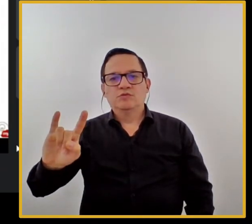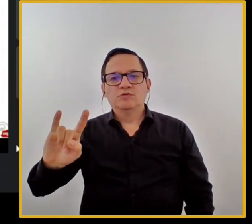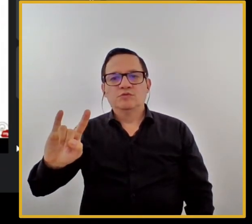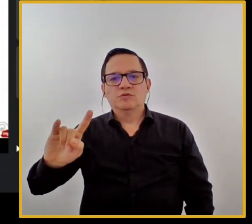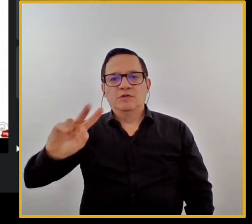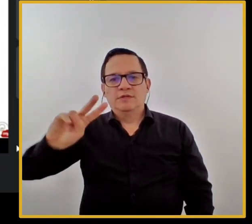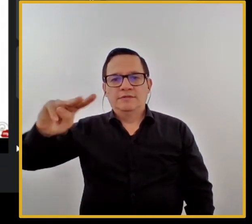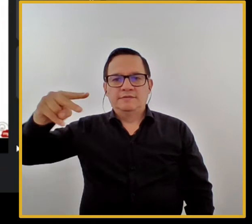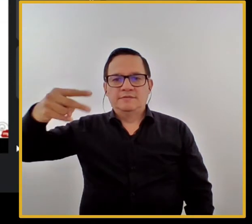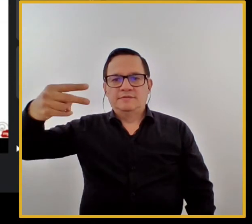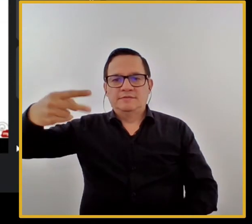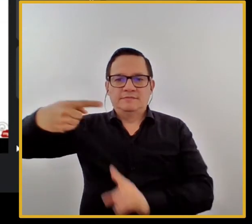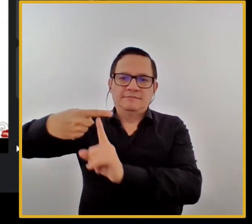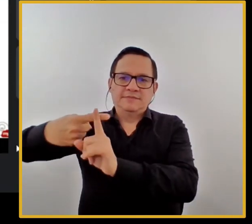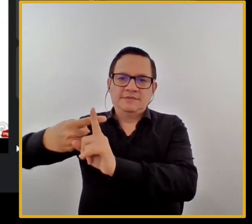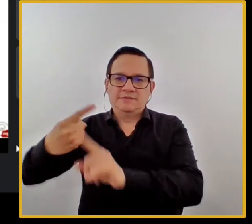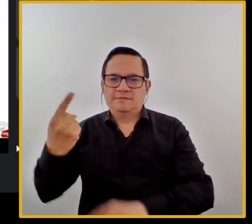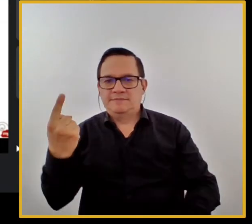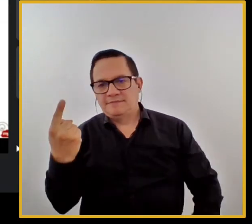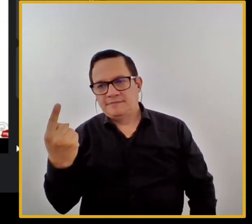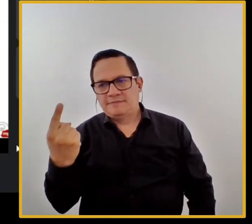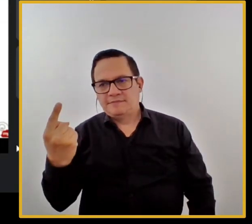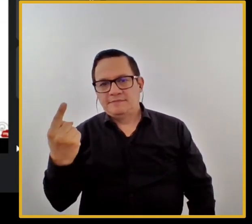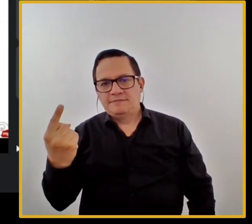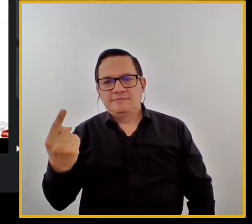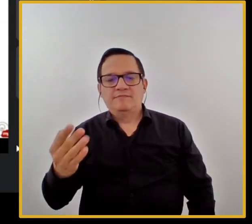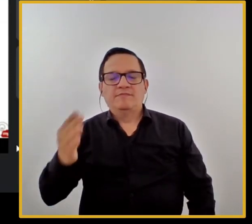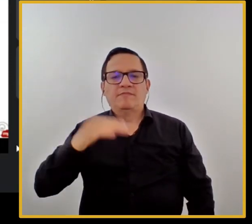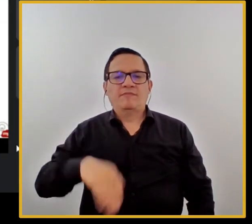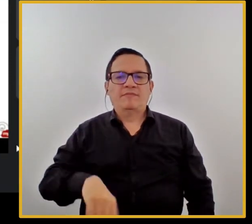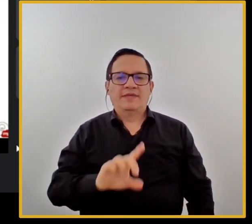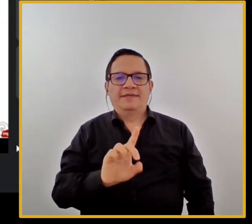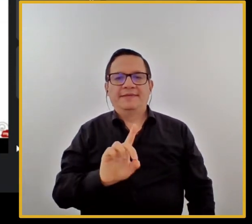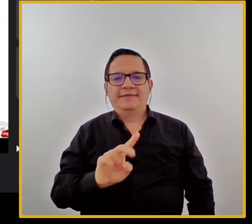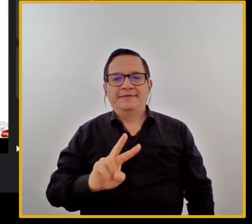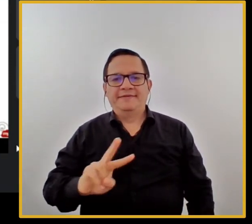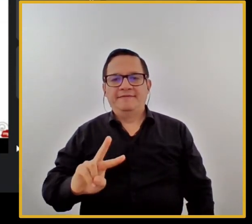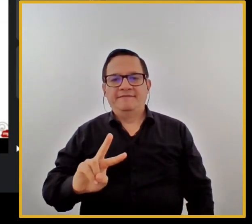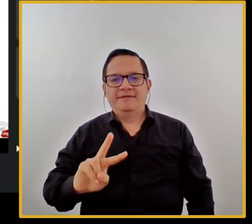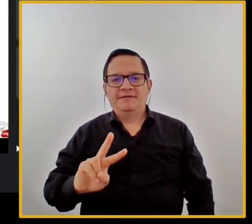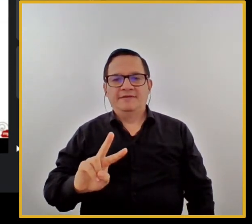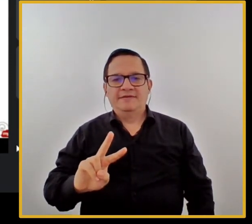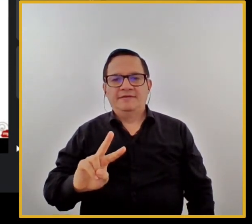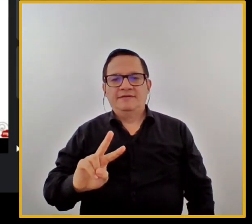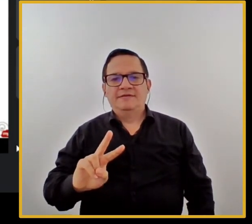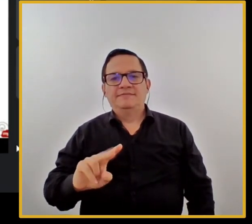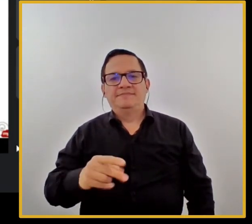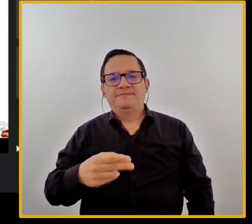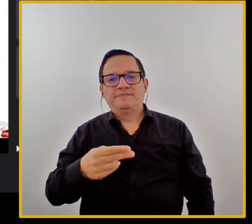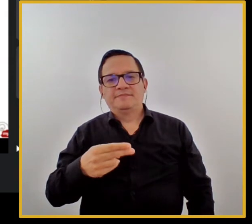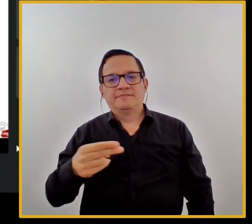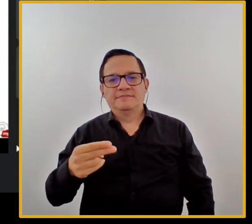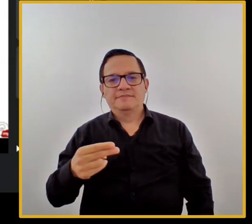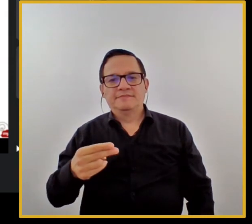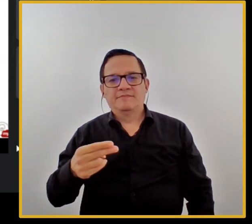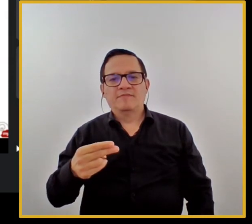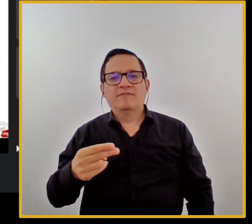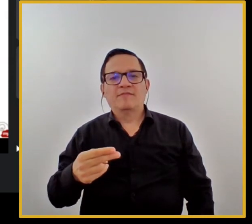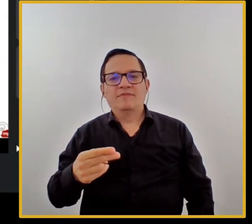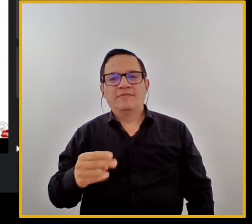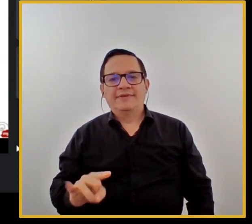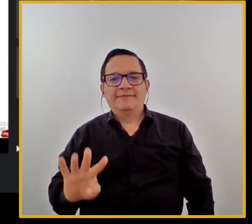al cuadrado más 1 y de B pues sería allí 4